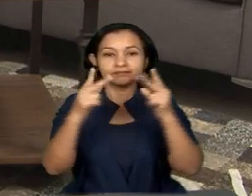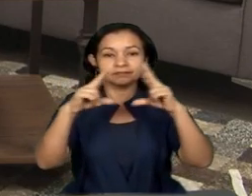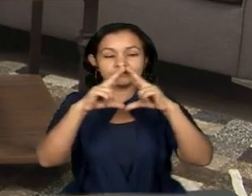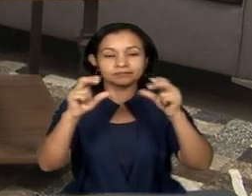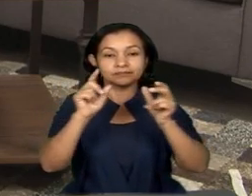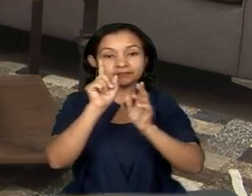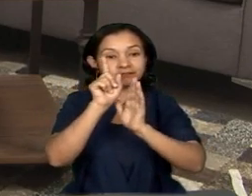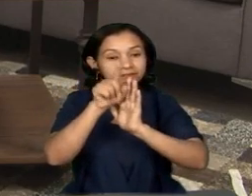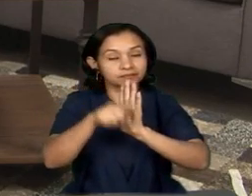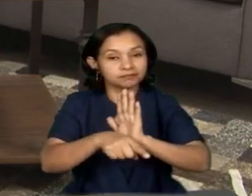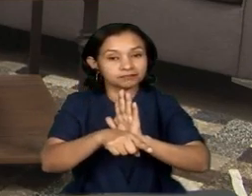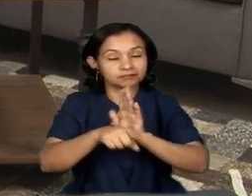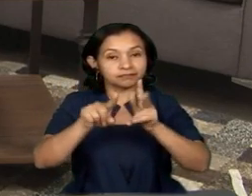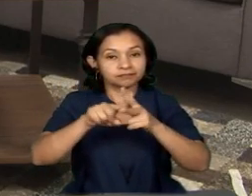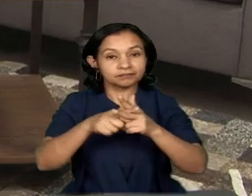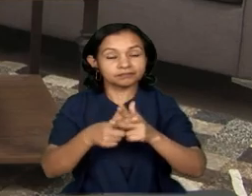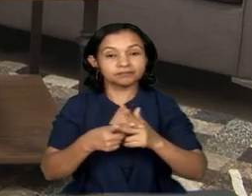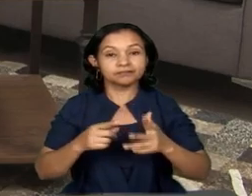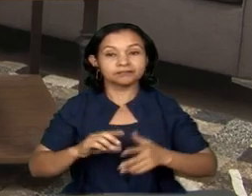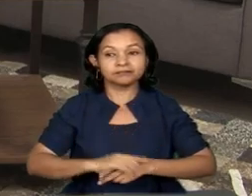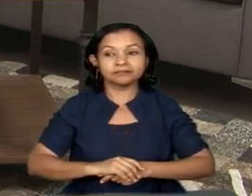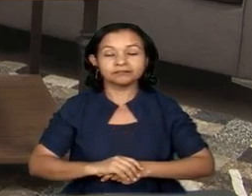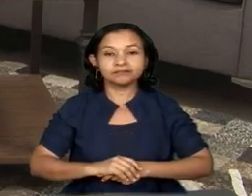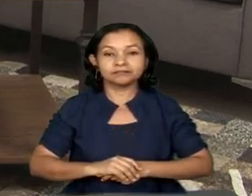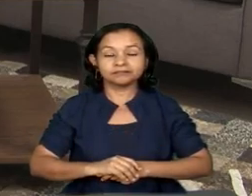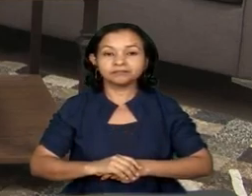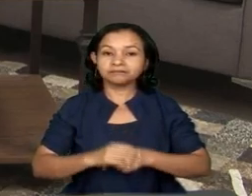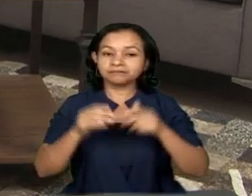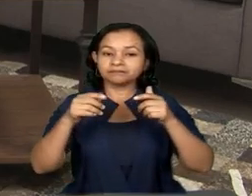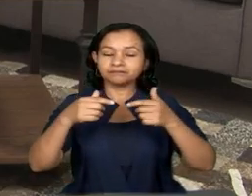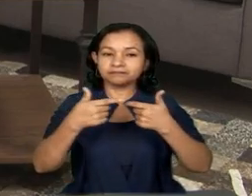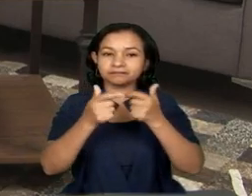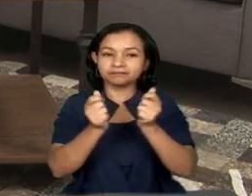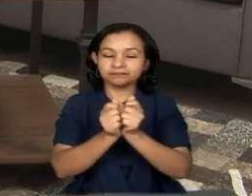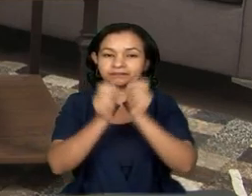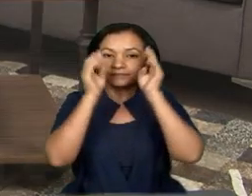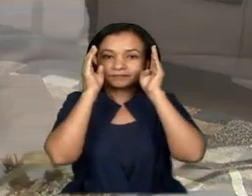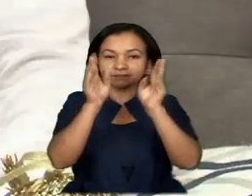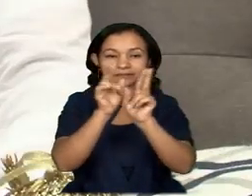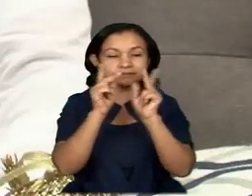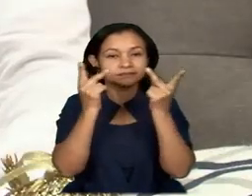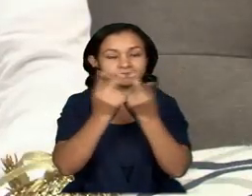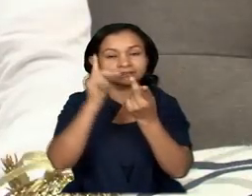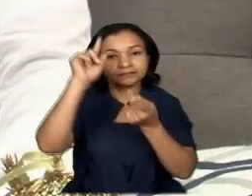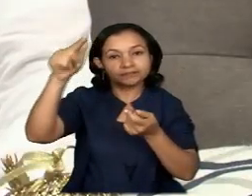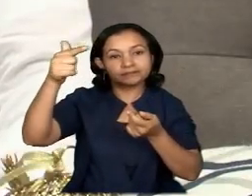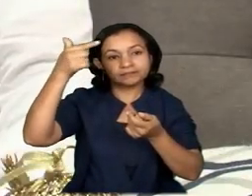minuto a partir de... No, que aquí estamos los servidores públicos de este gobierno,